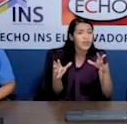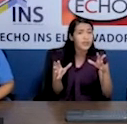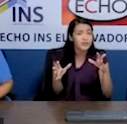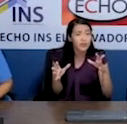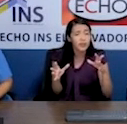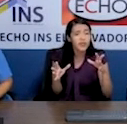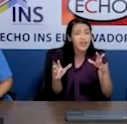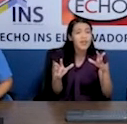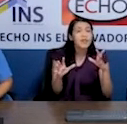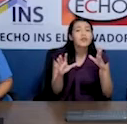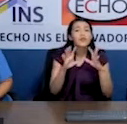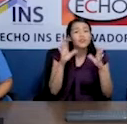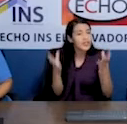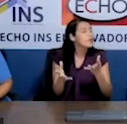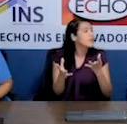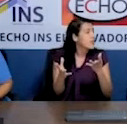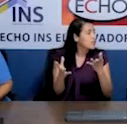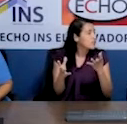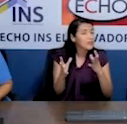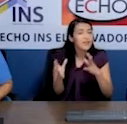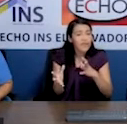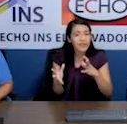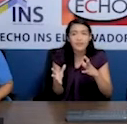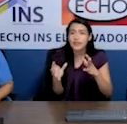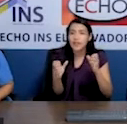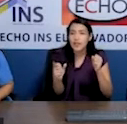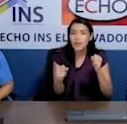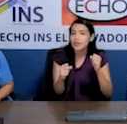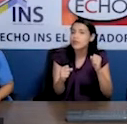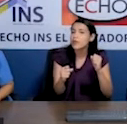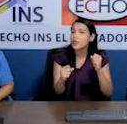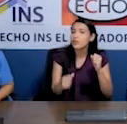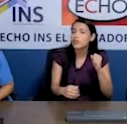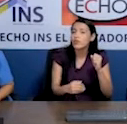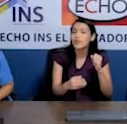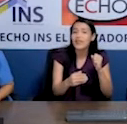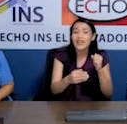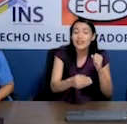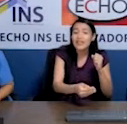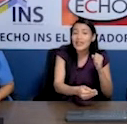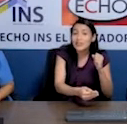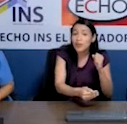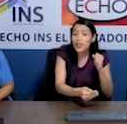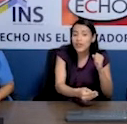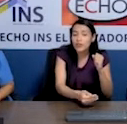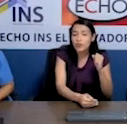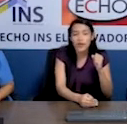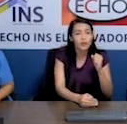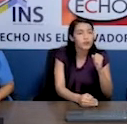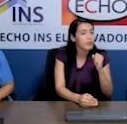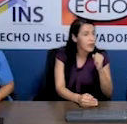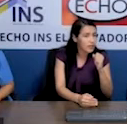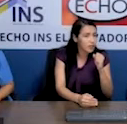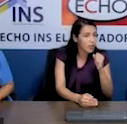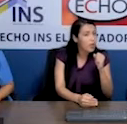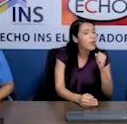repente como una decisión, conocer el contexto y saber si realmente esta es una condición de que se puede resolver